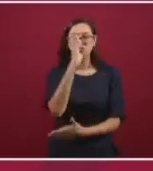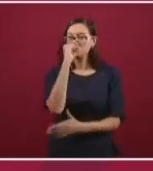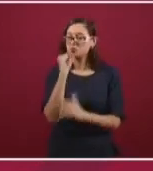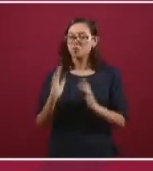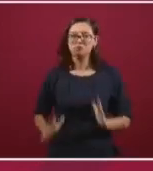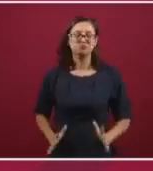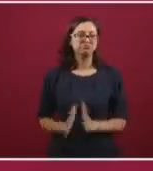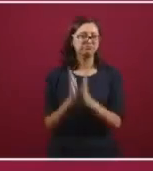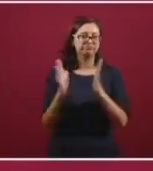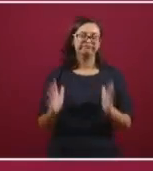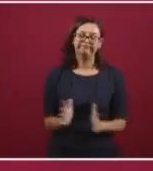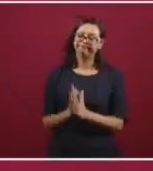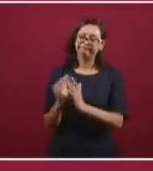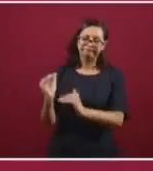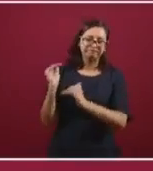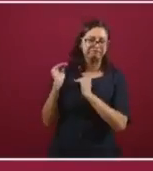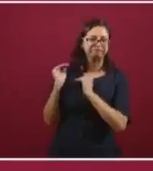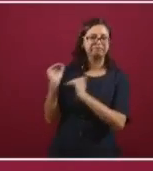limitadas.